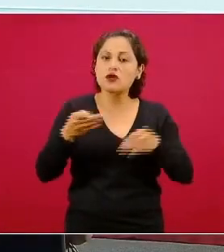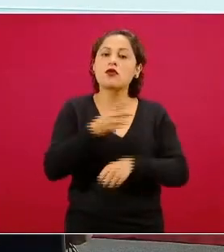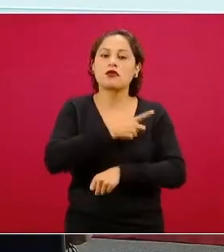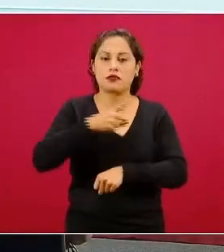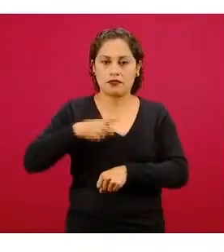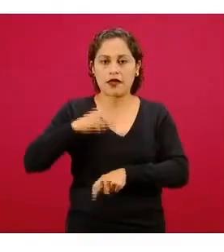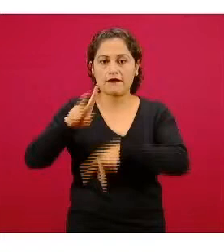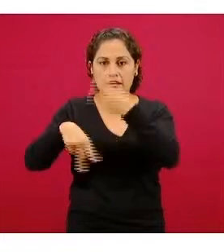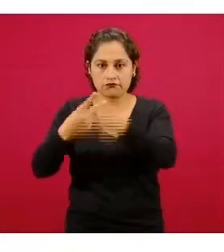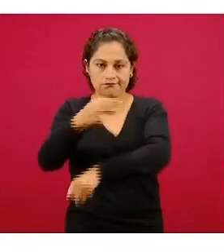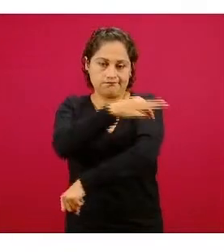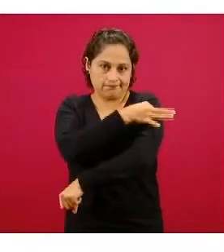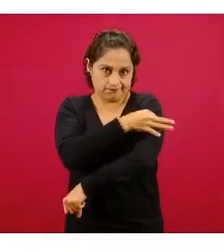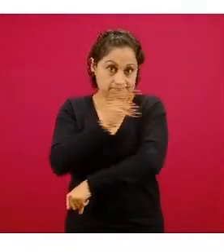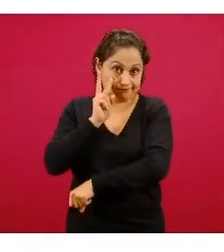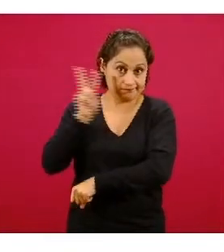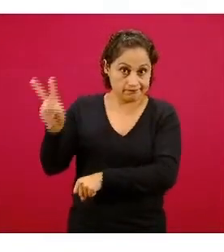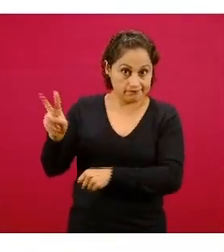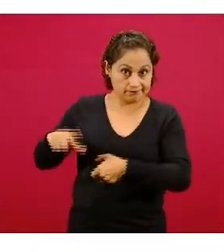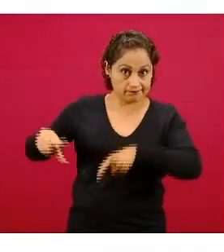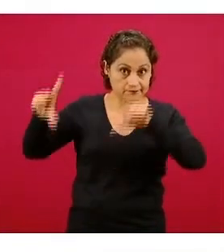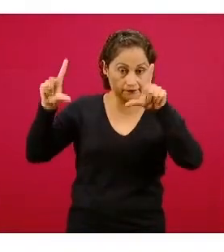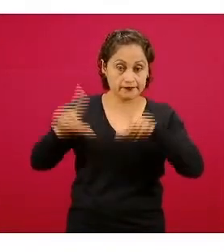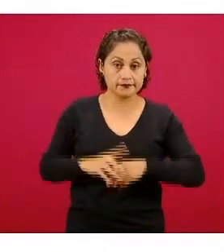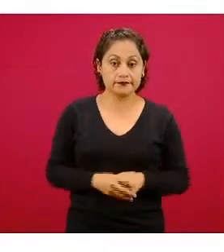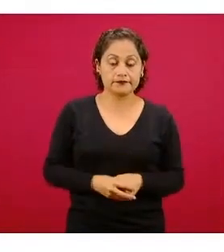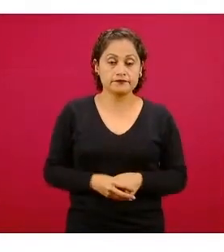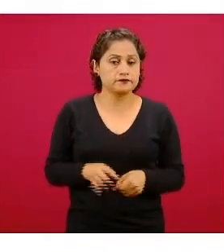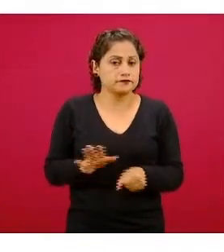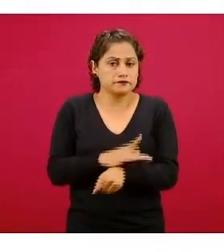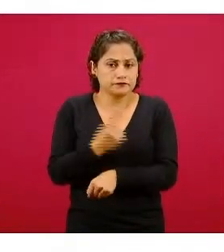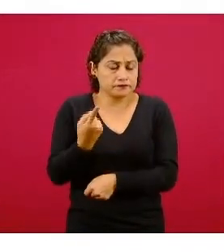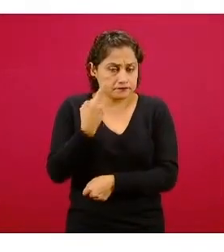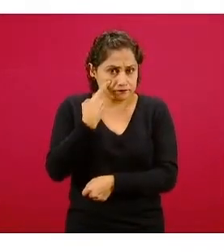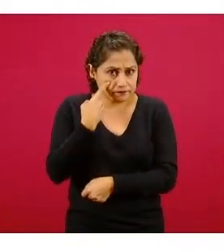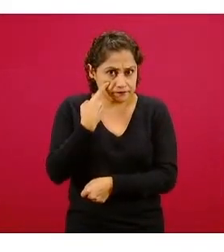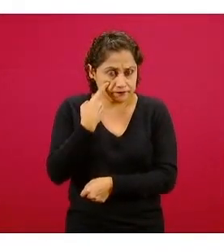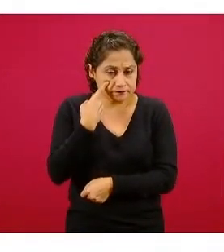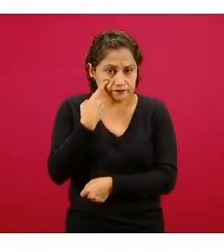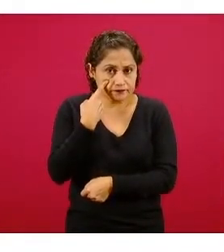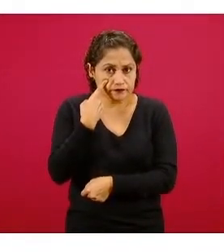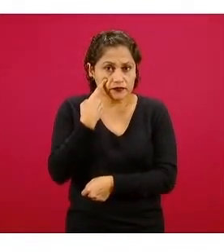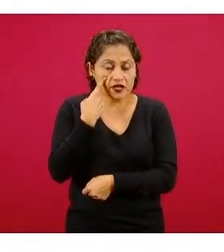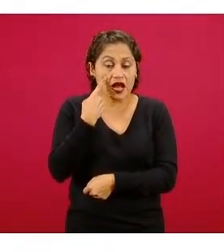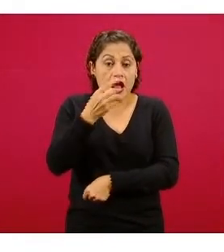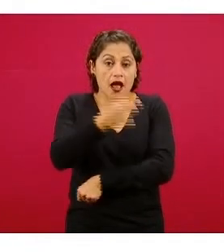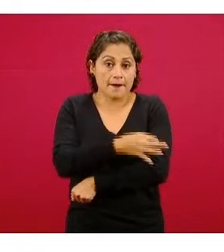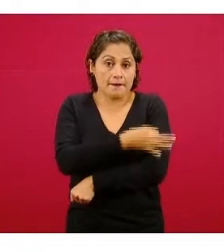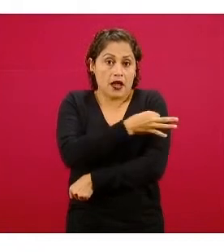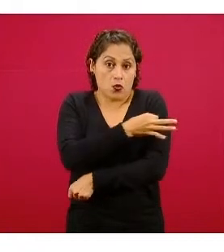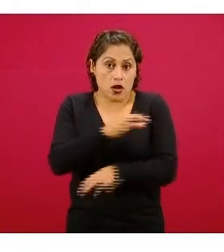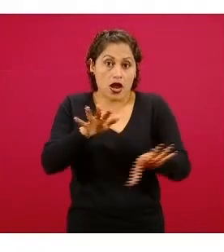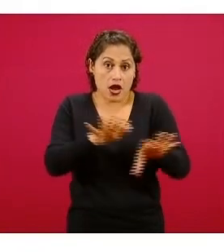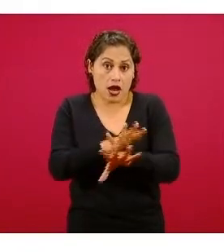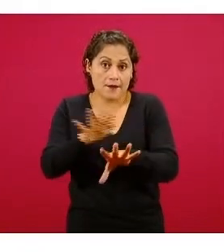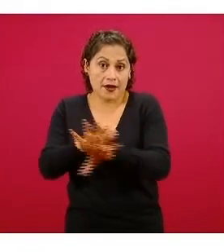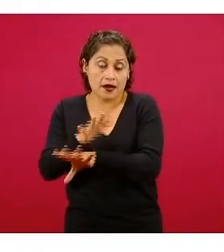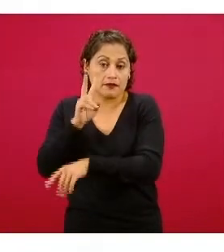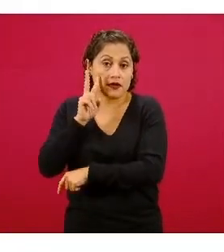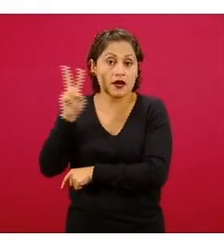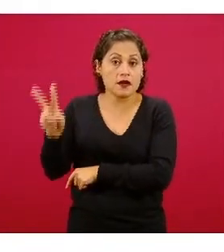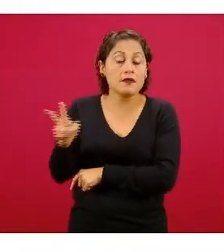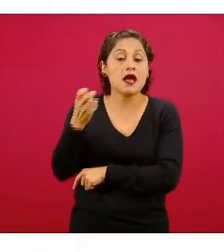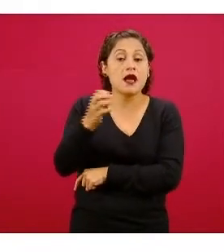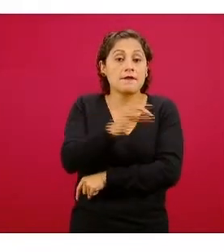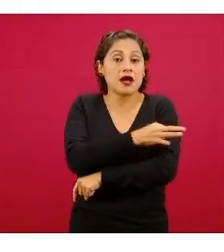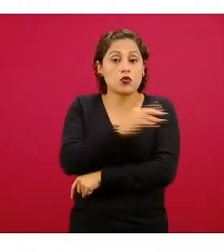en la diapositiva, las características generales de la vacuna cambian. Aquí estamos viendo que la vacuna es una vacuna